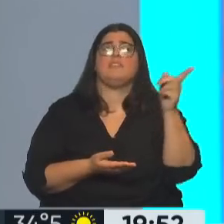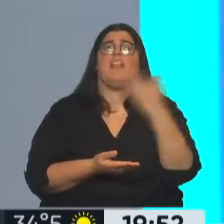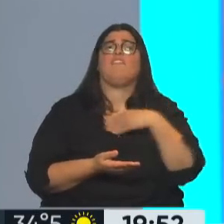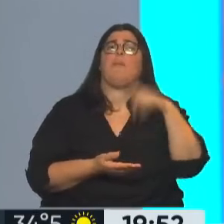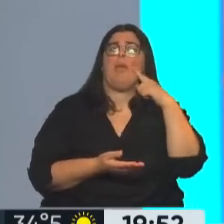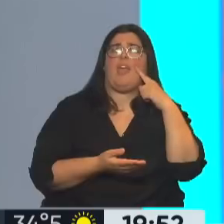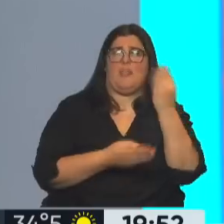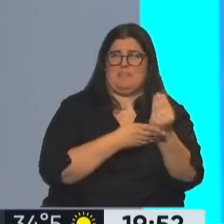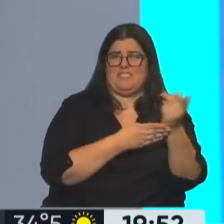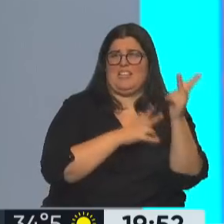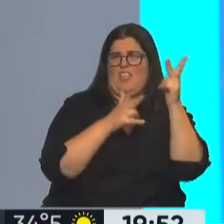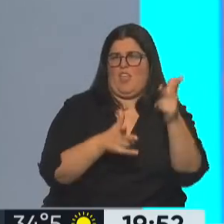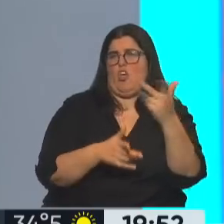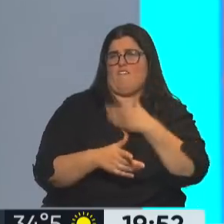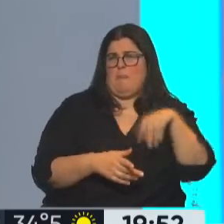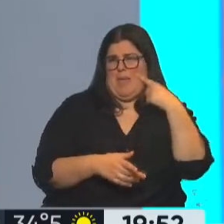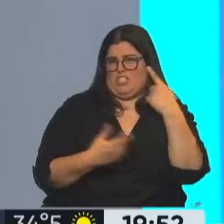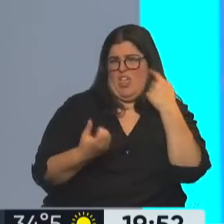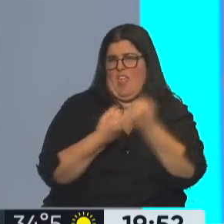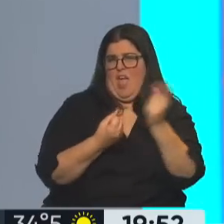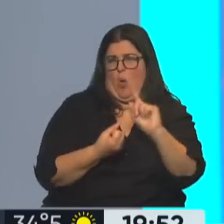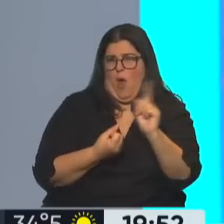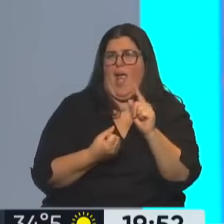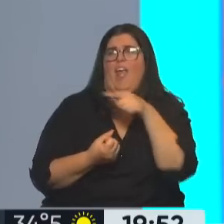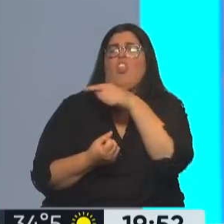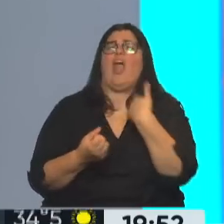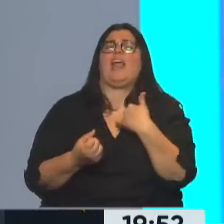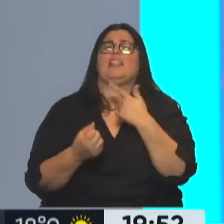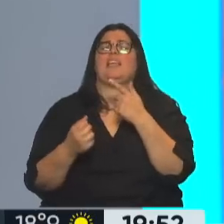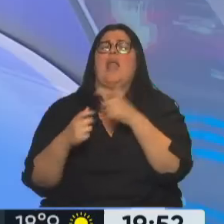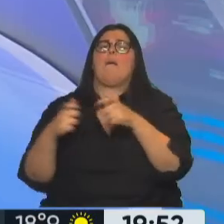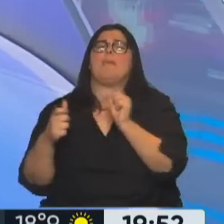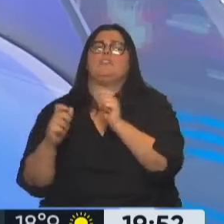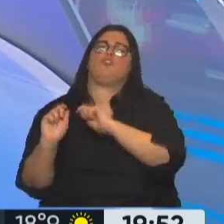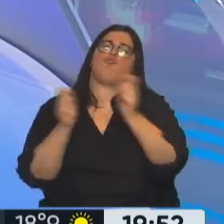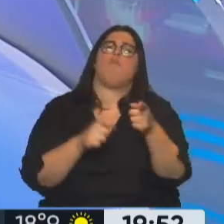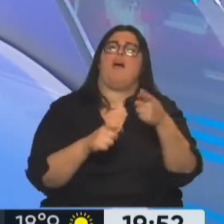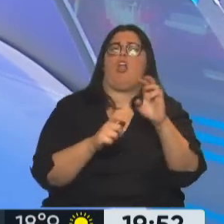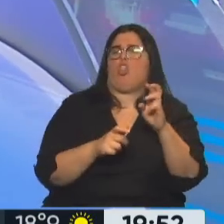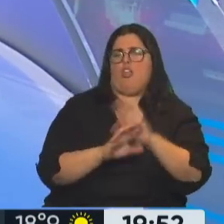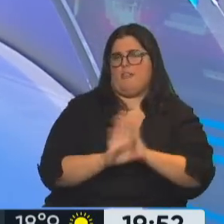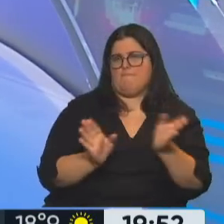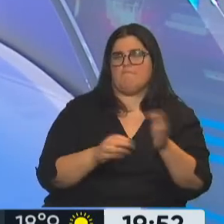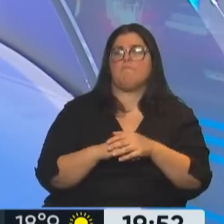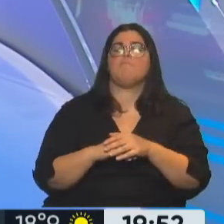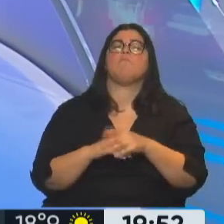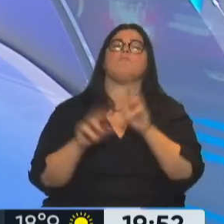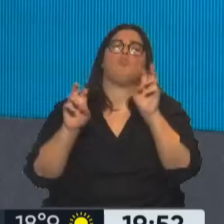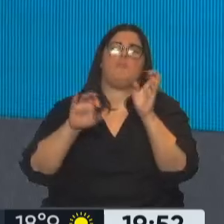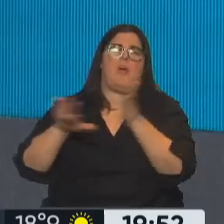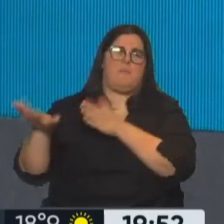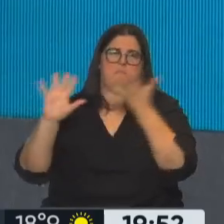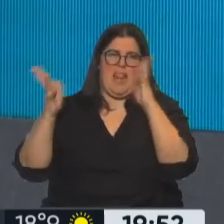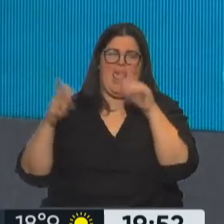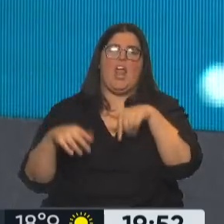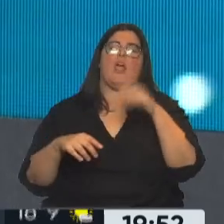acuerdo con el recorrer el camino de la dolarización en la Argentina. Dejando a Milei, yendo a la propuesta de Patricia Bullrich,